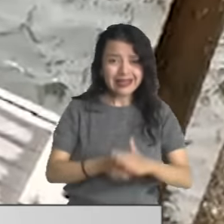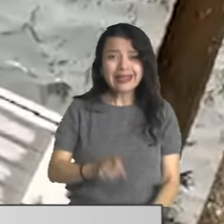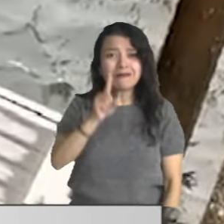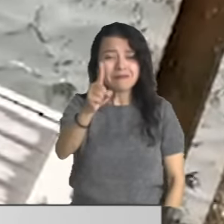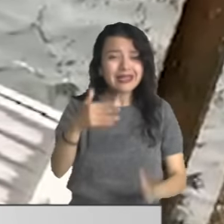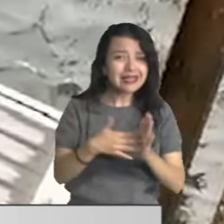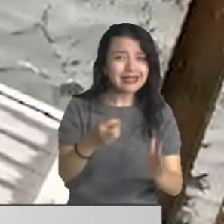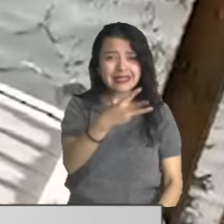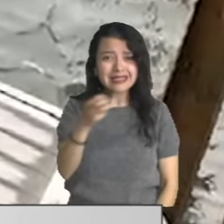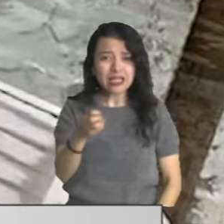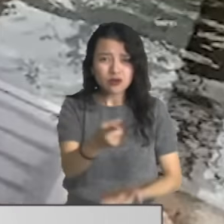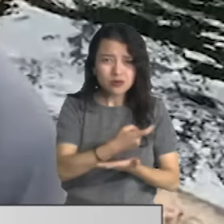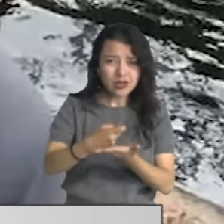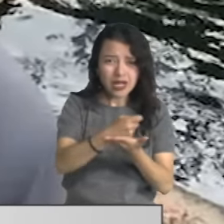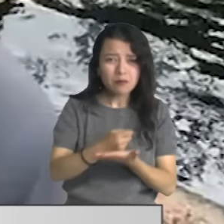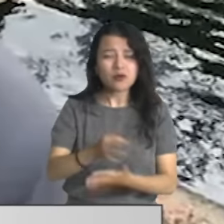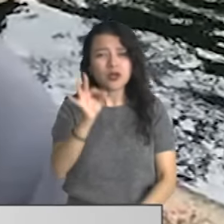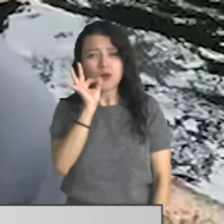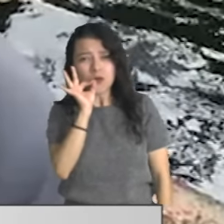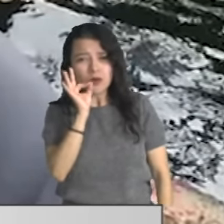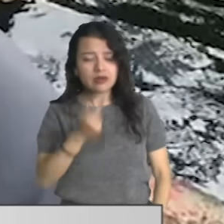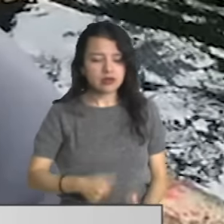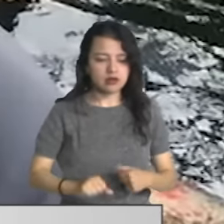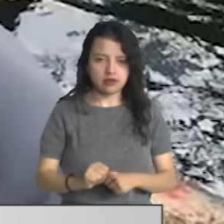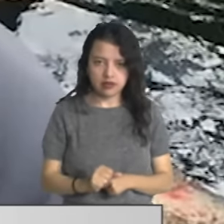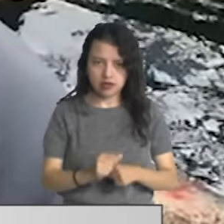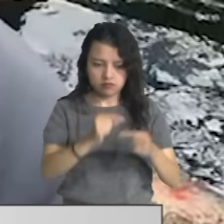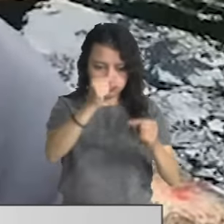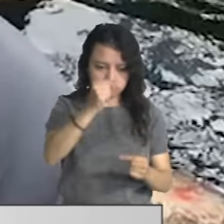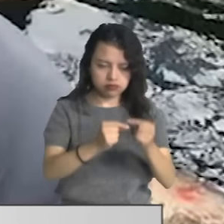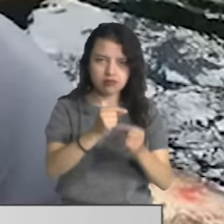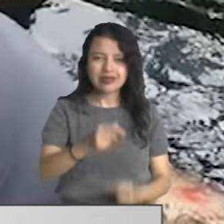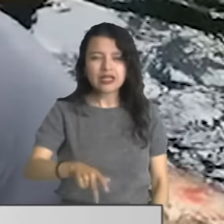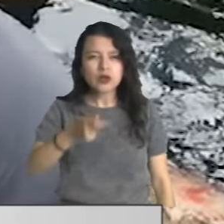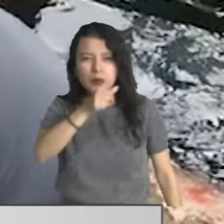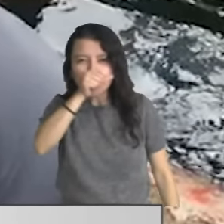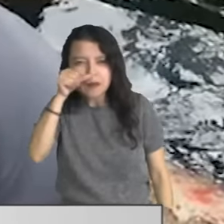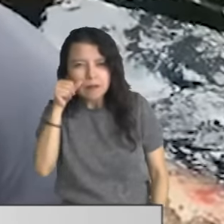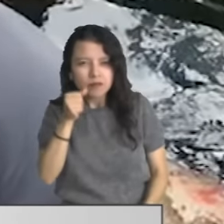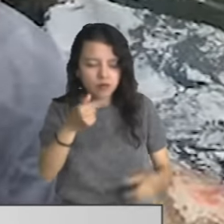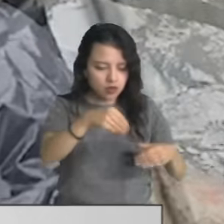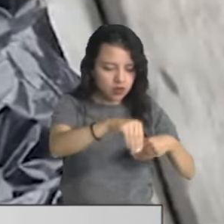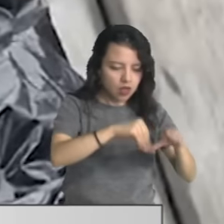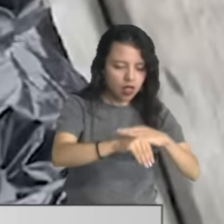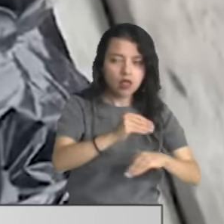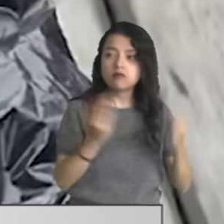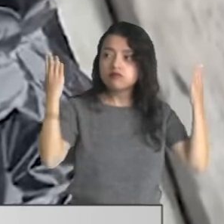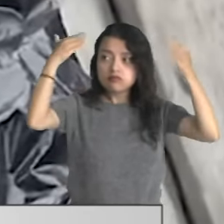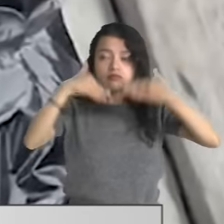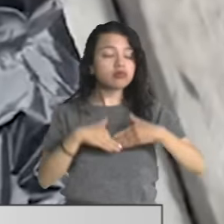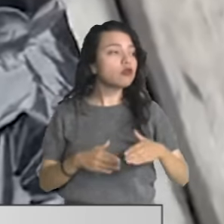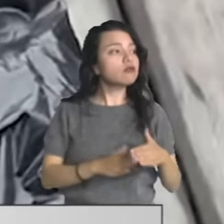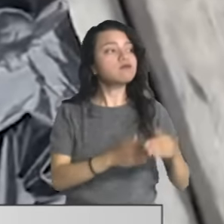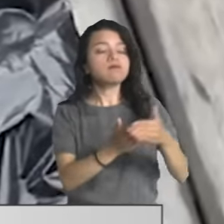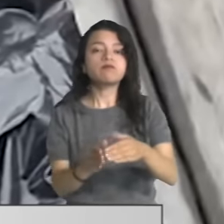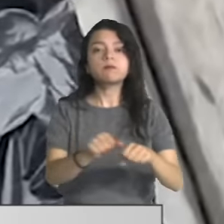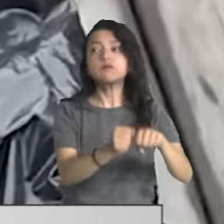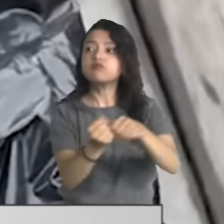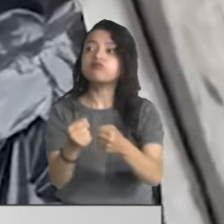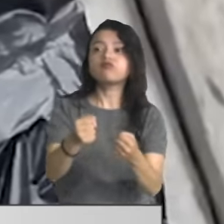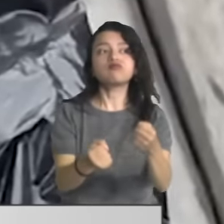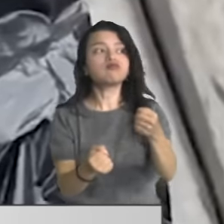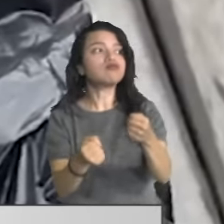y 28 kilogramos de clorhidrato de cocaína en los límites entre los departamentos de Cauca y Nariño. Con la afectación a estos